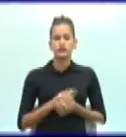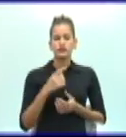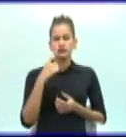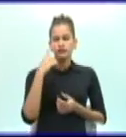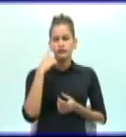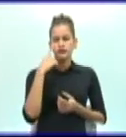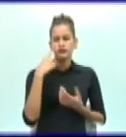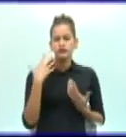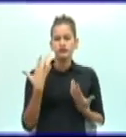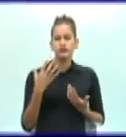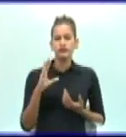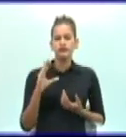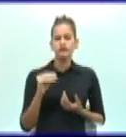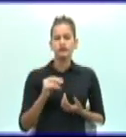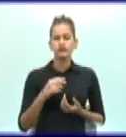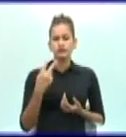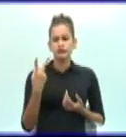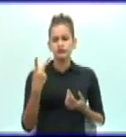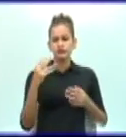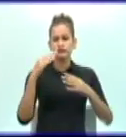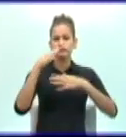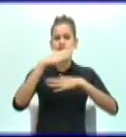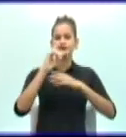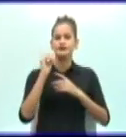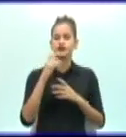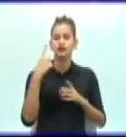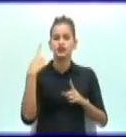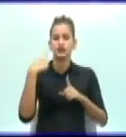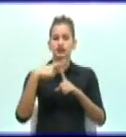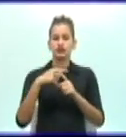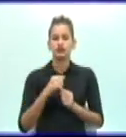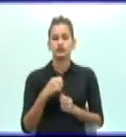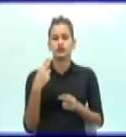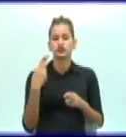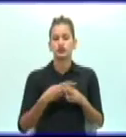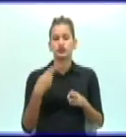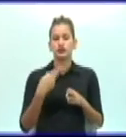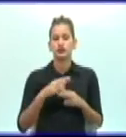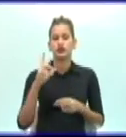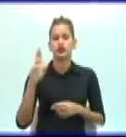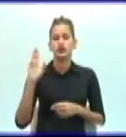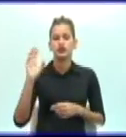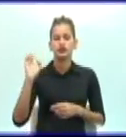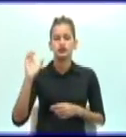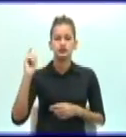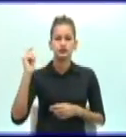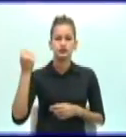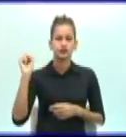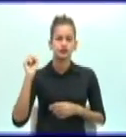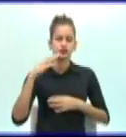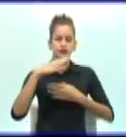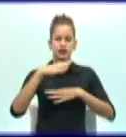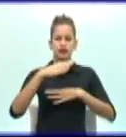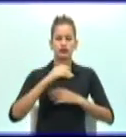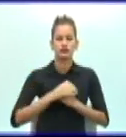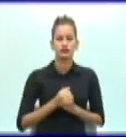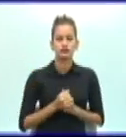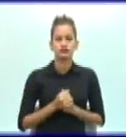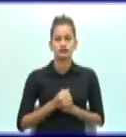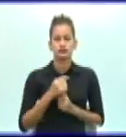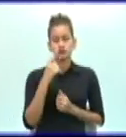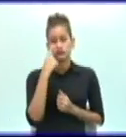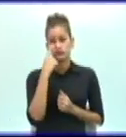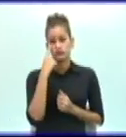expreso, dos rectas que no se cortan se nombran rectas paralelas. Miren el símbolo con el cual las